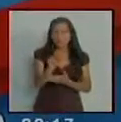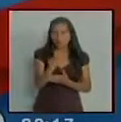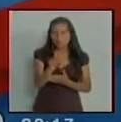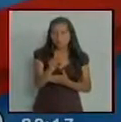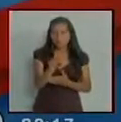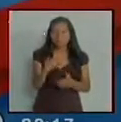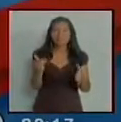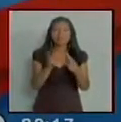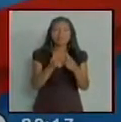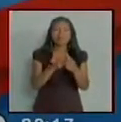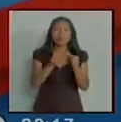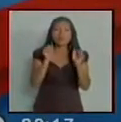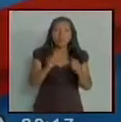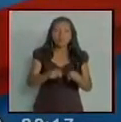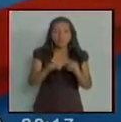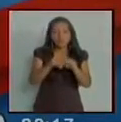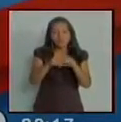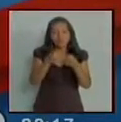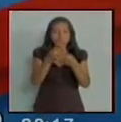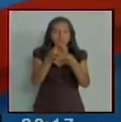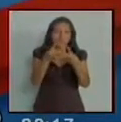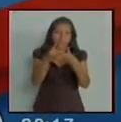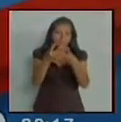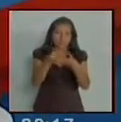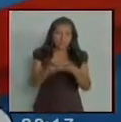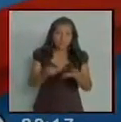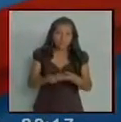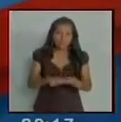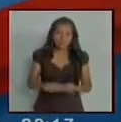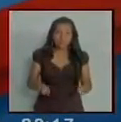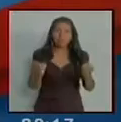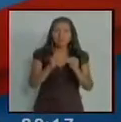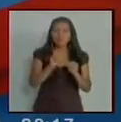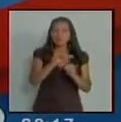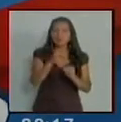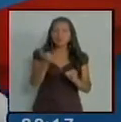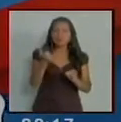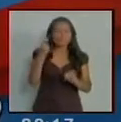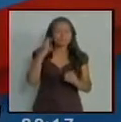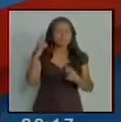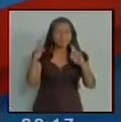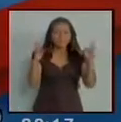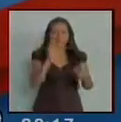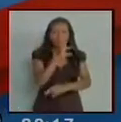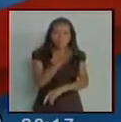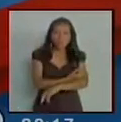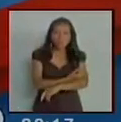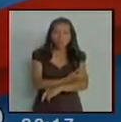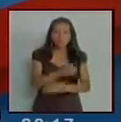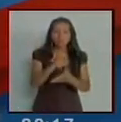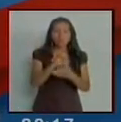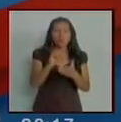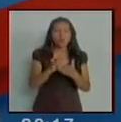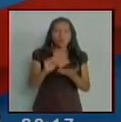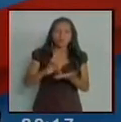lo primero perforar membrana timpánica, ¿no? Luego, la exposición a ruidos fuertes, el consumo de antibióticos, como ha dicho el doctor, ¿no?